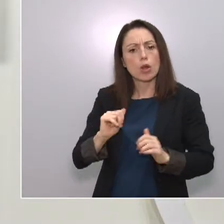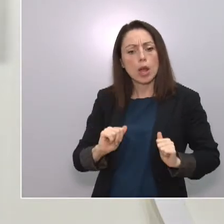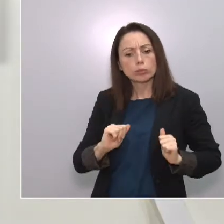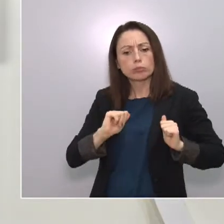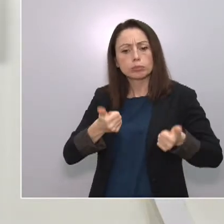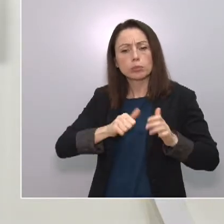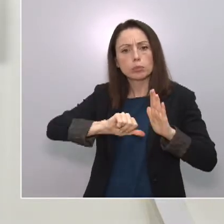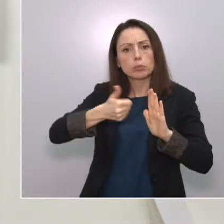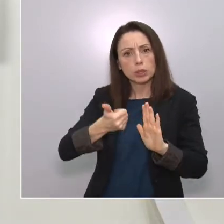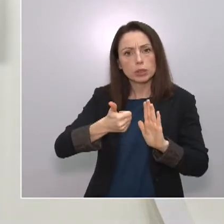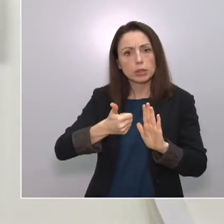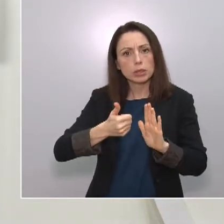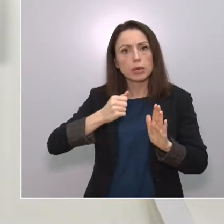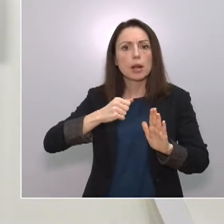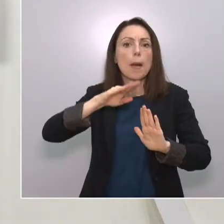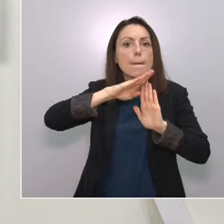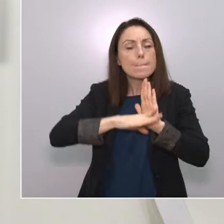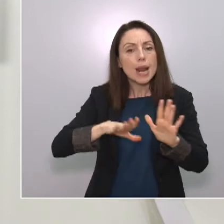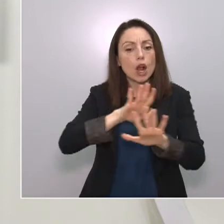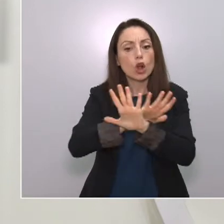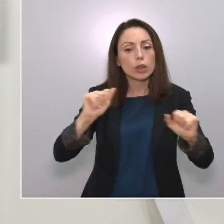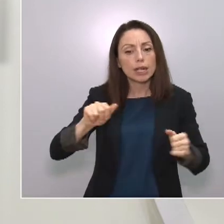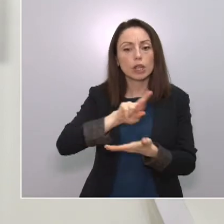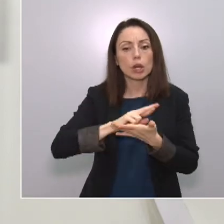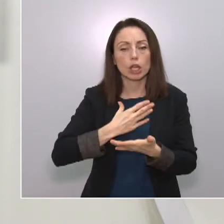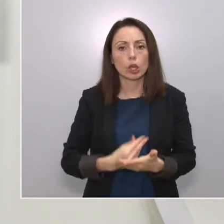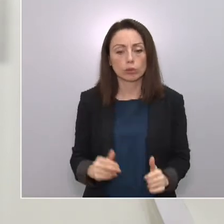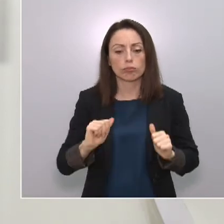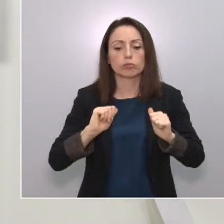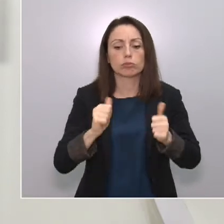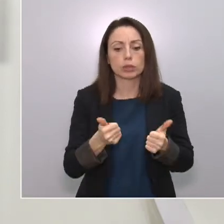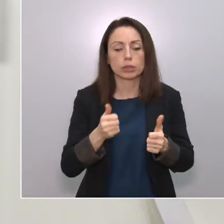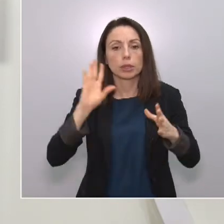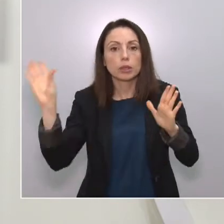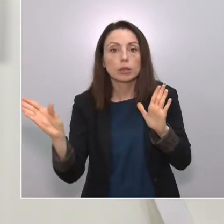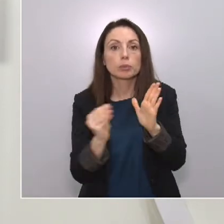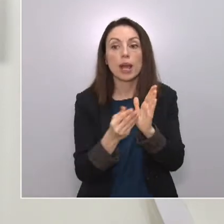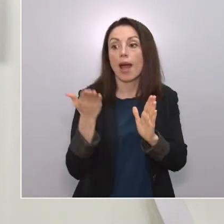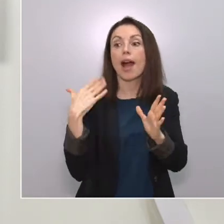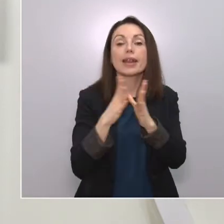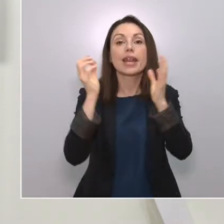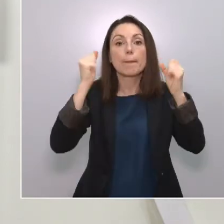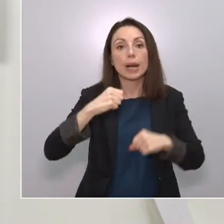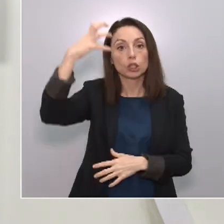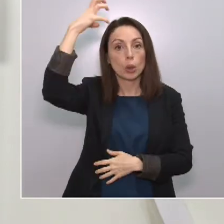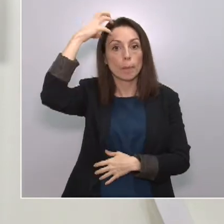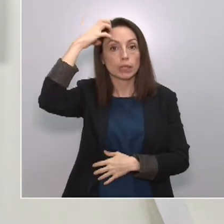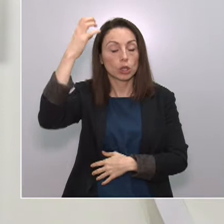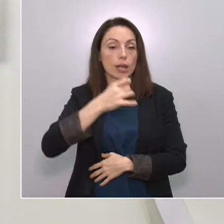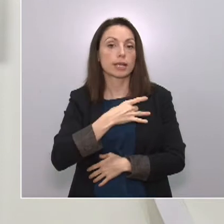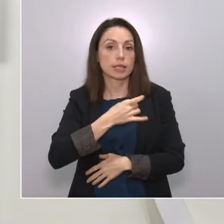marcha un plan de conciliación en la región de Murcia. De hecho, está incluido en el pacto firmado ayer con patronal y